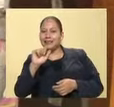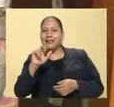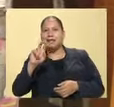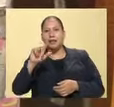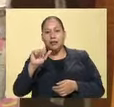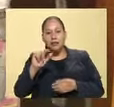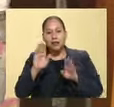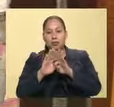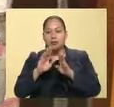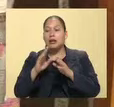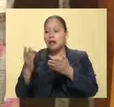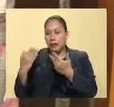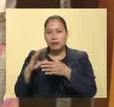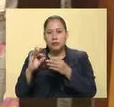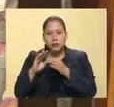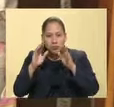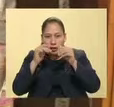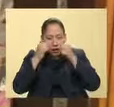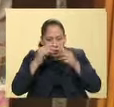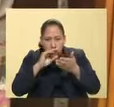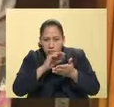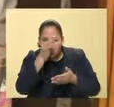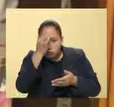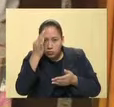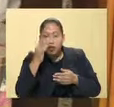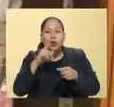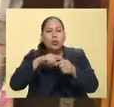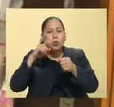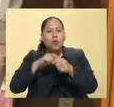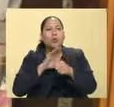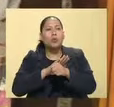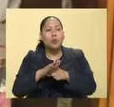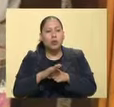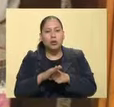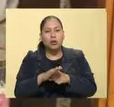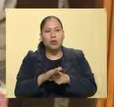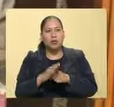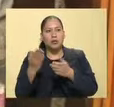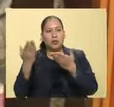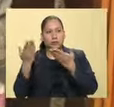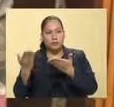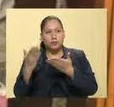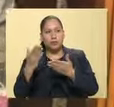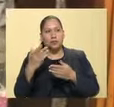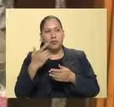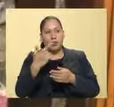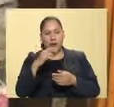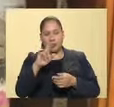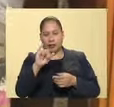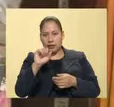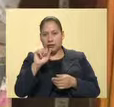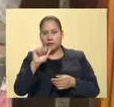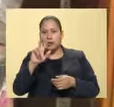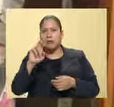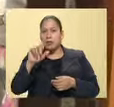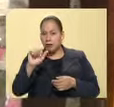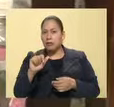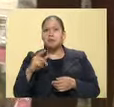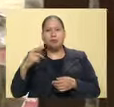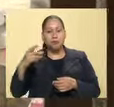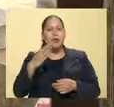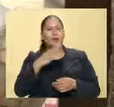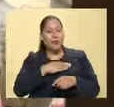desconcentrarla, obviamente, cuáles son los colores de maquillaje que caracterizan a Grisabela, querida. Muy